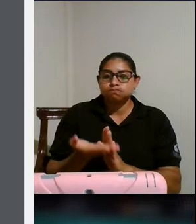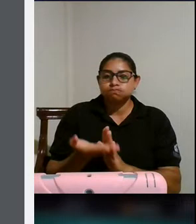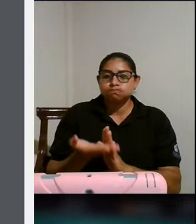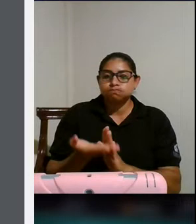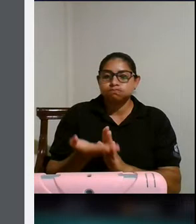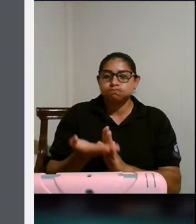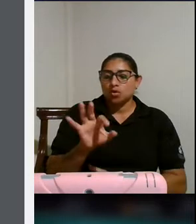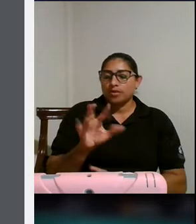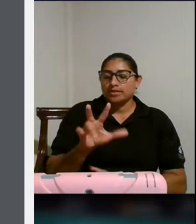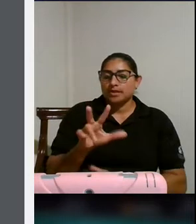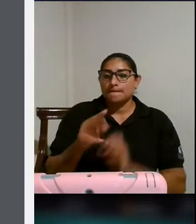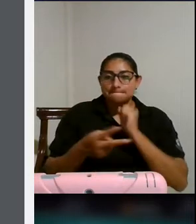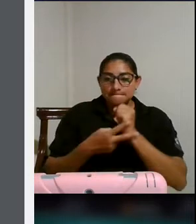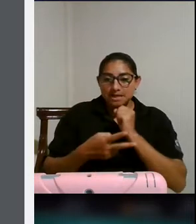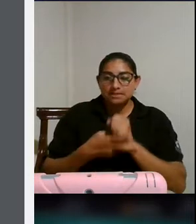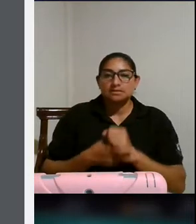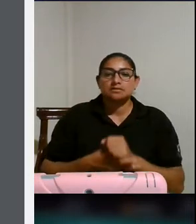393